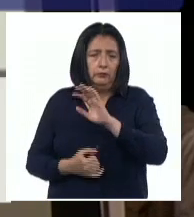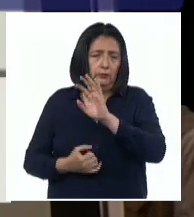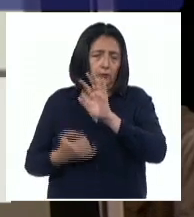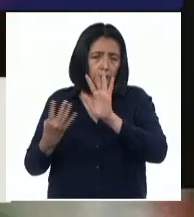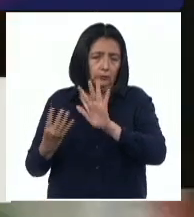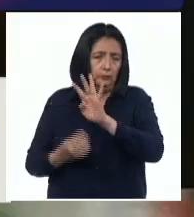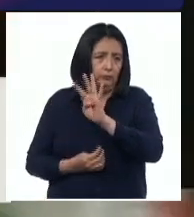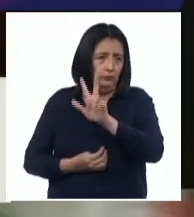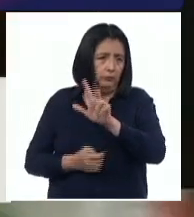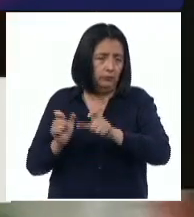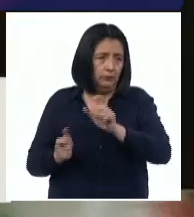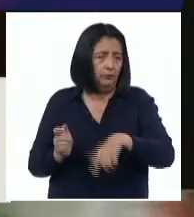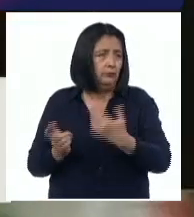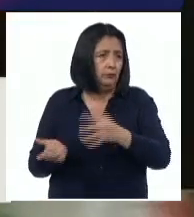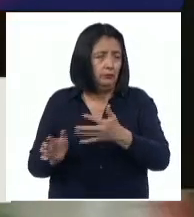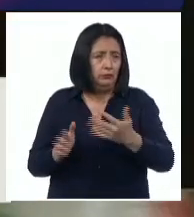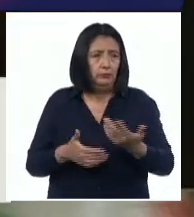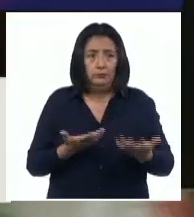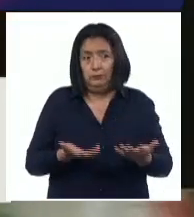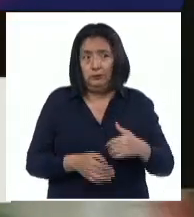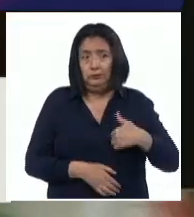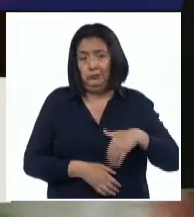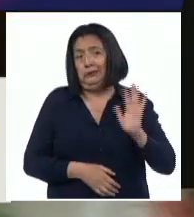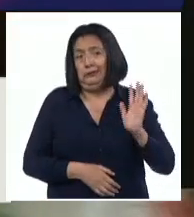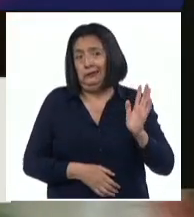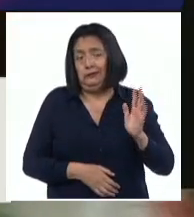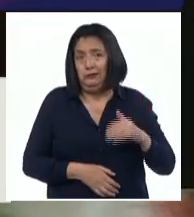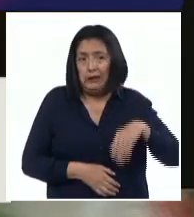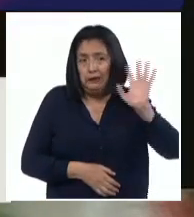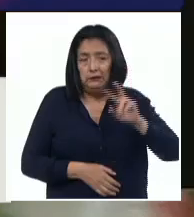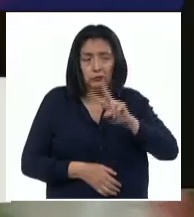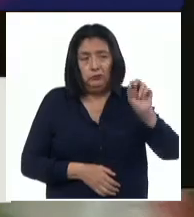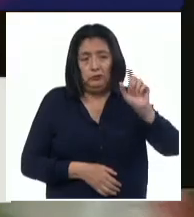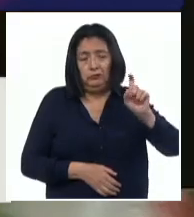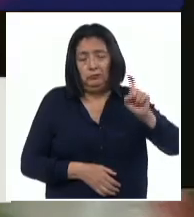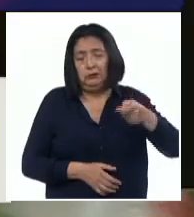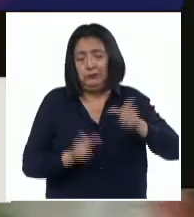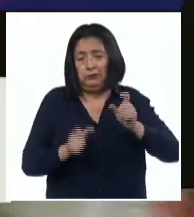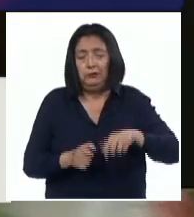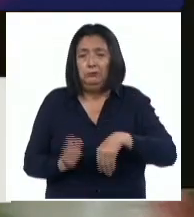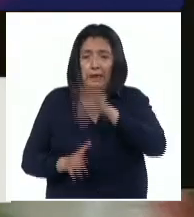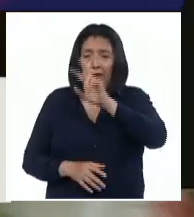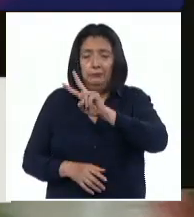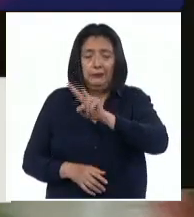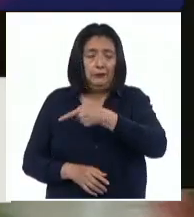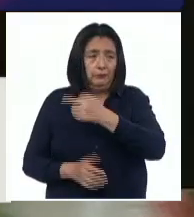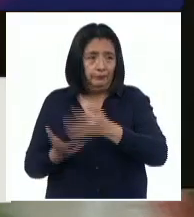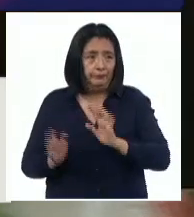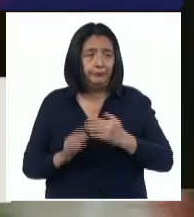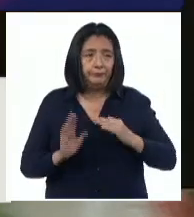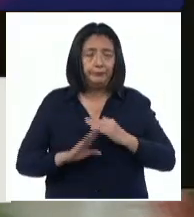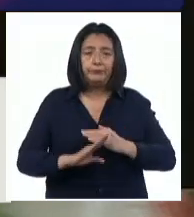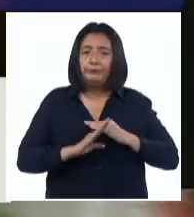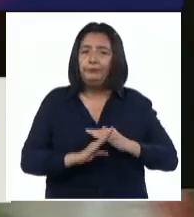943 personas que han fallecido, pero podríamos estar hablando más de 200.000 casos y más de 20.000 muertes en el Perú, lo que se han evitado